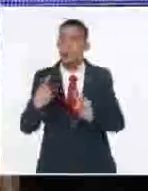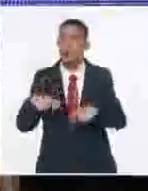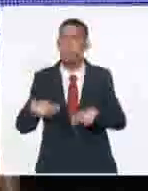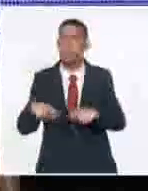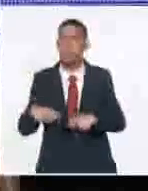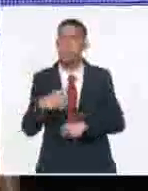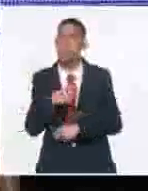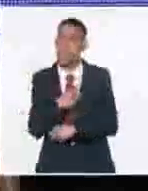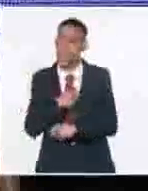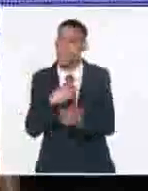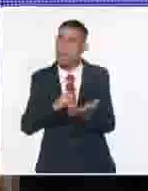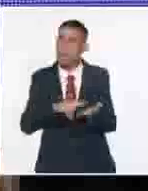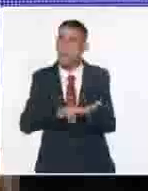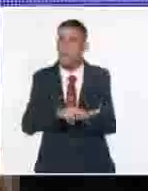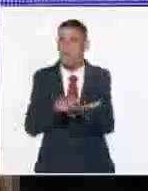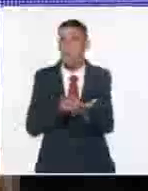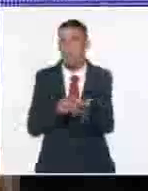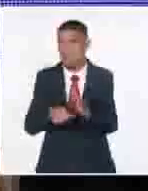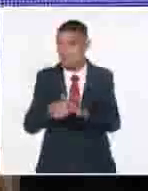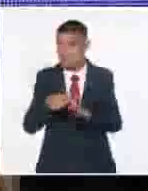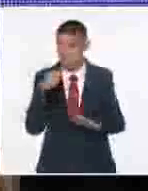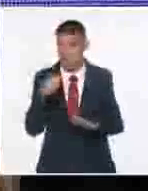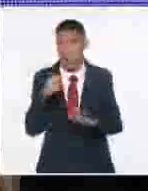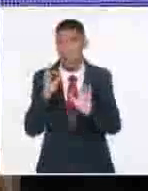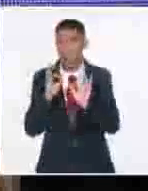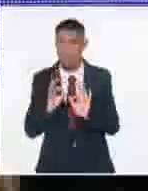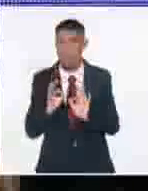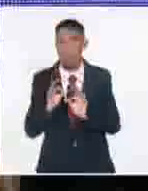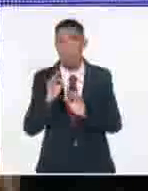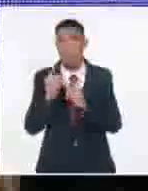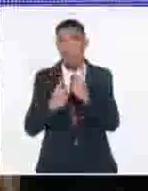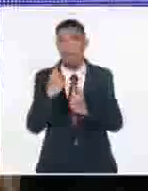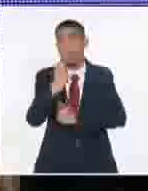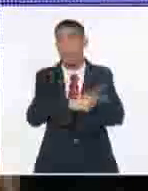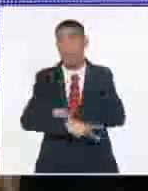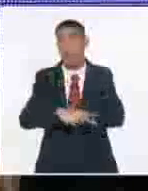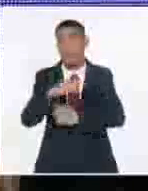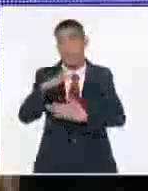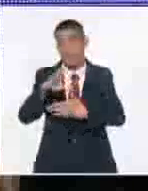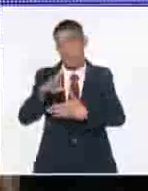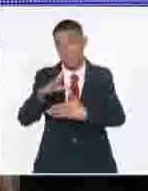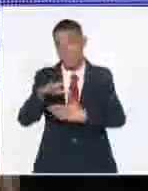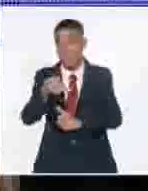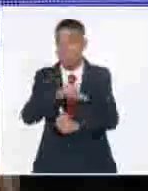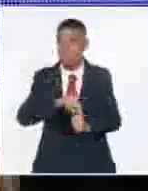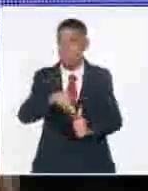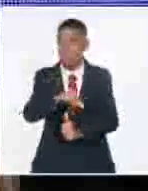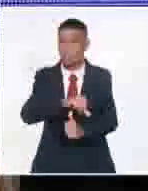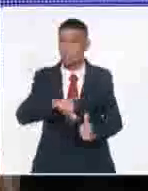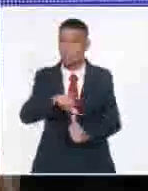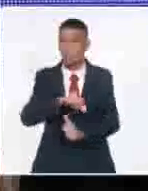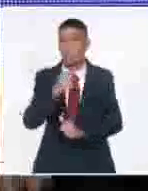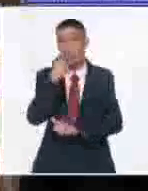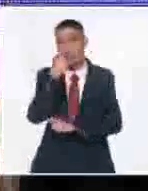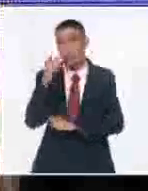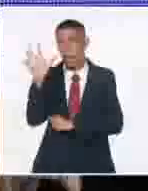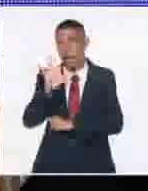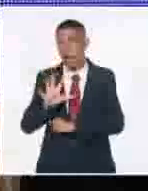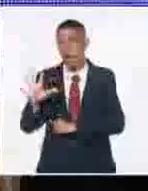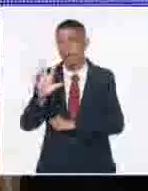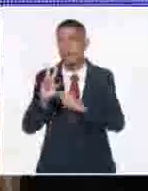los miembros permanentes, a estados de América Latina y el Caribe, África y